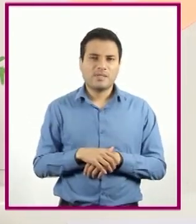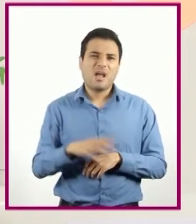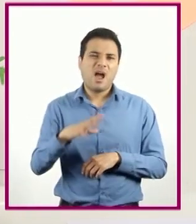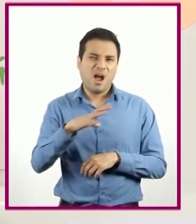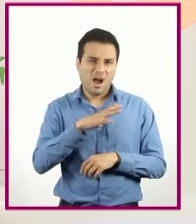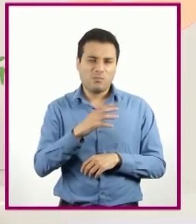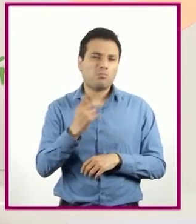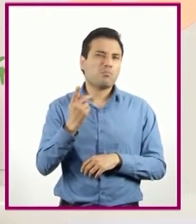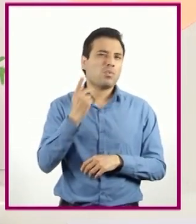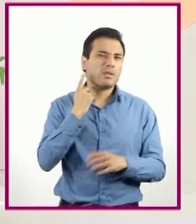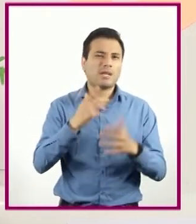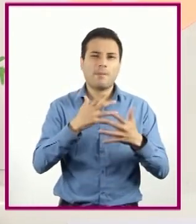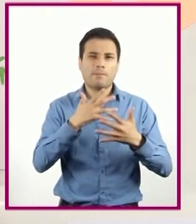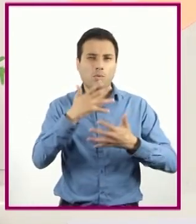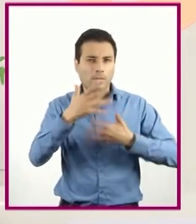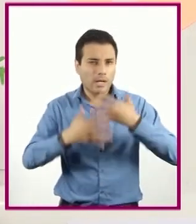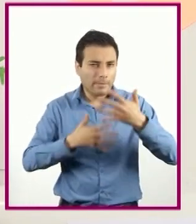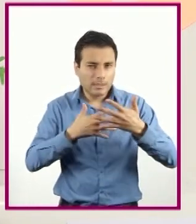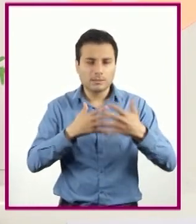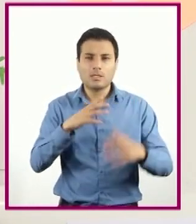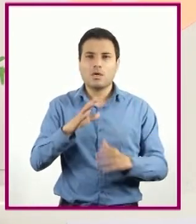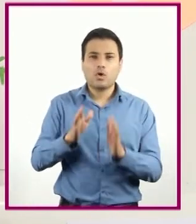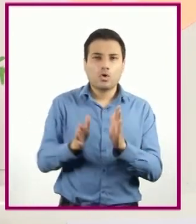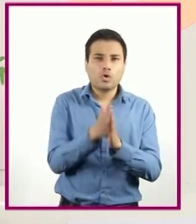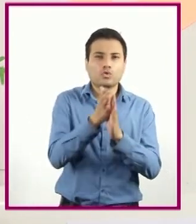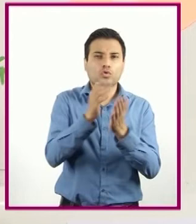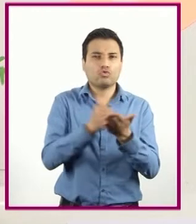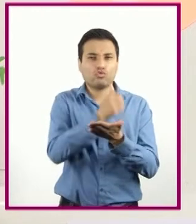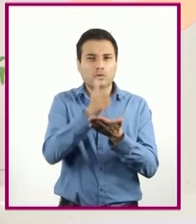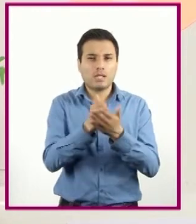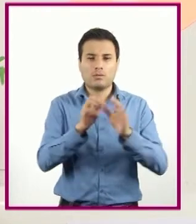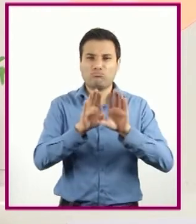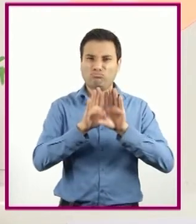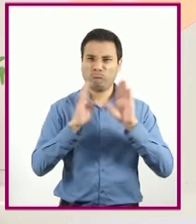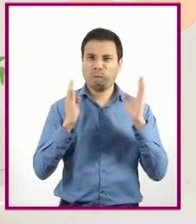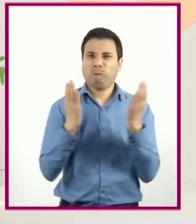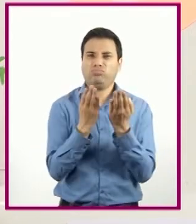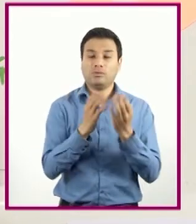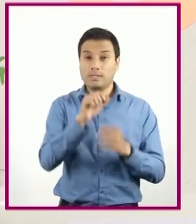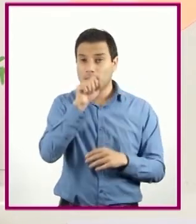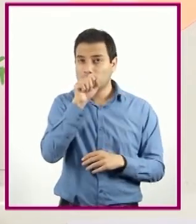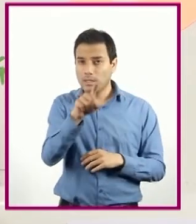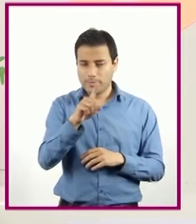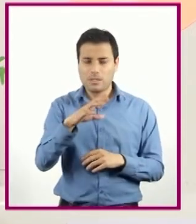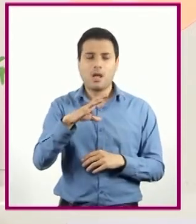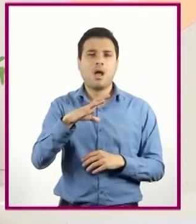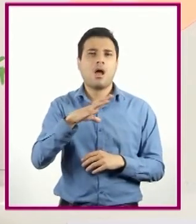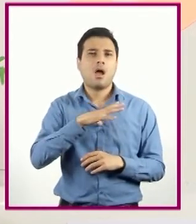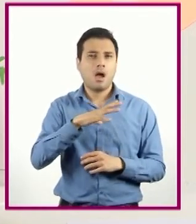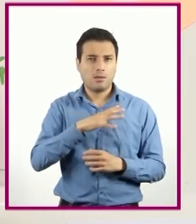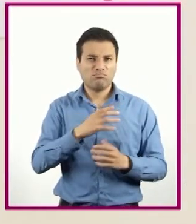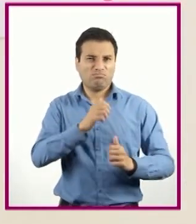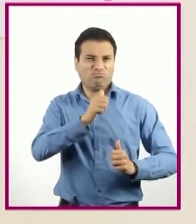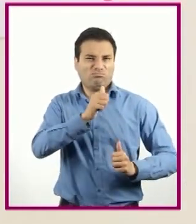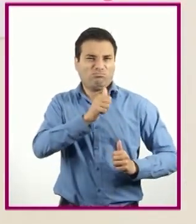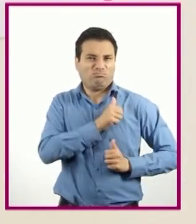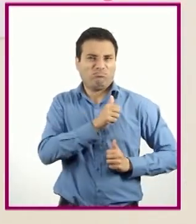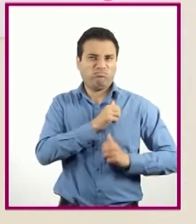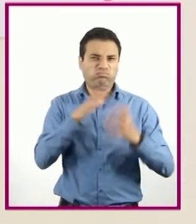inestabilidad política, la construcción de ciudades fortificadas y una gran actividad militar.